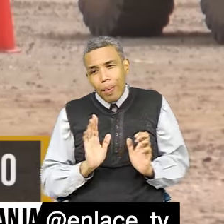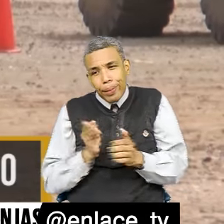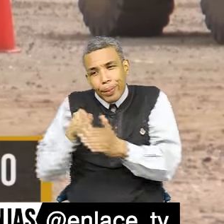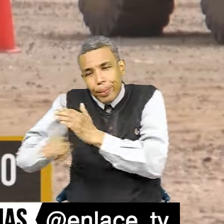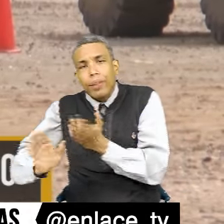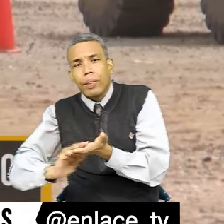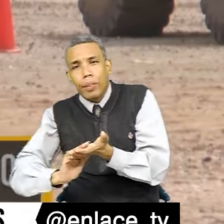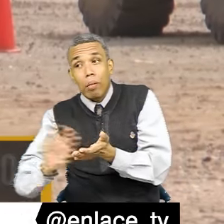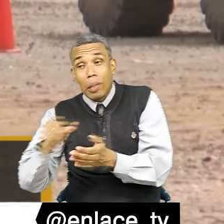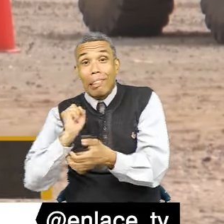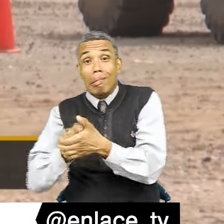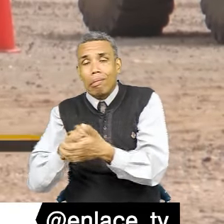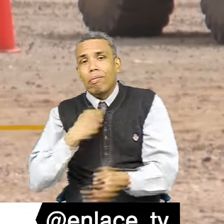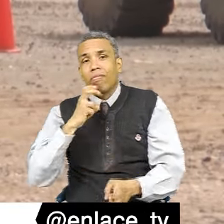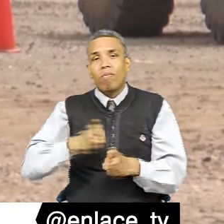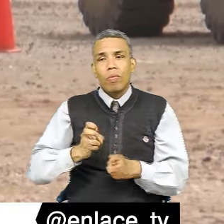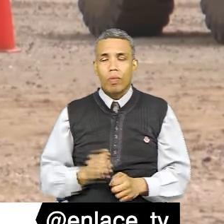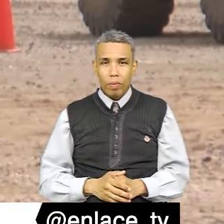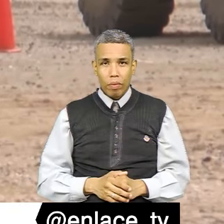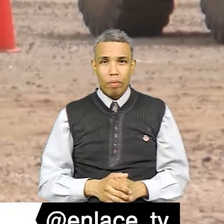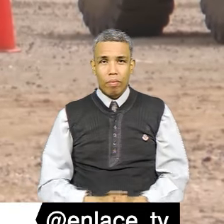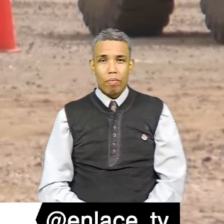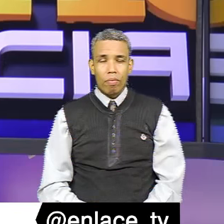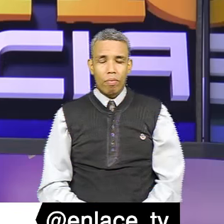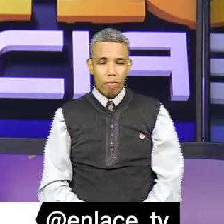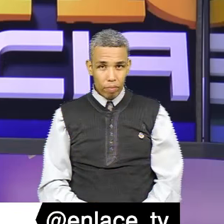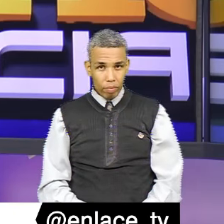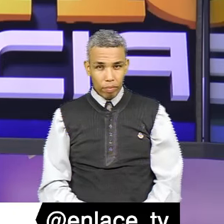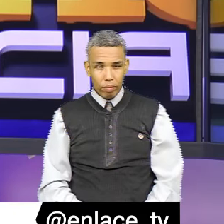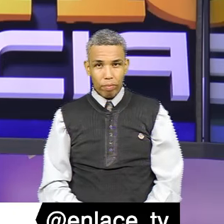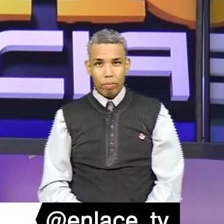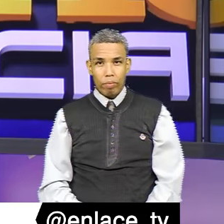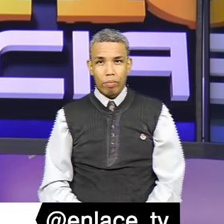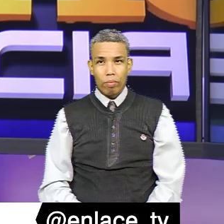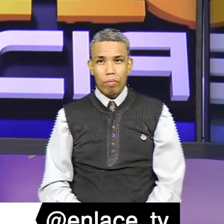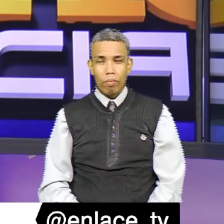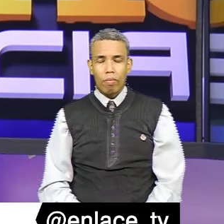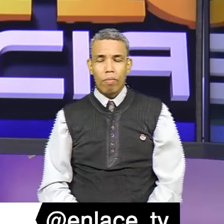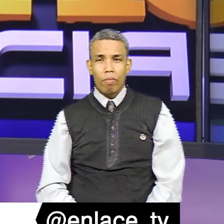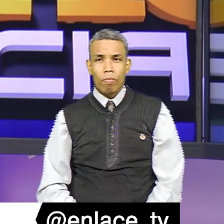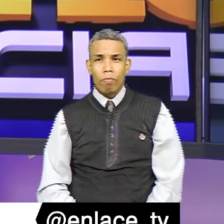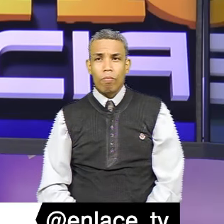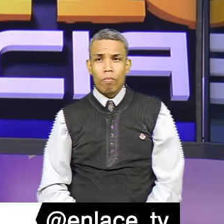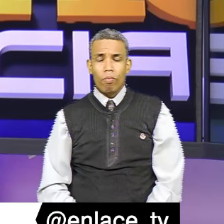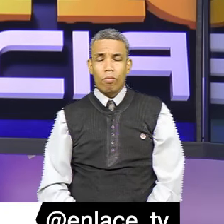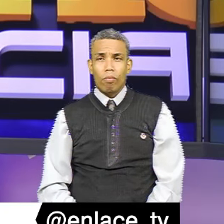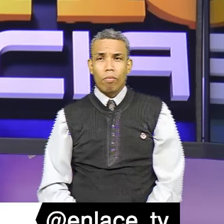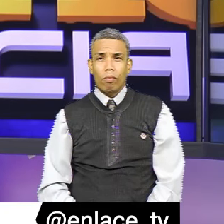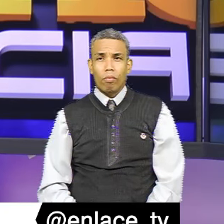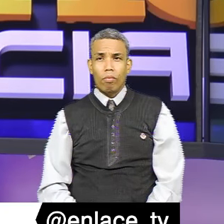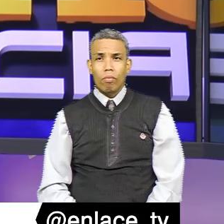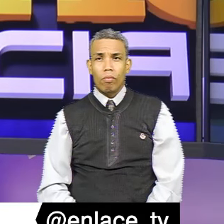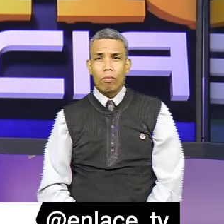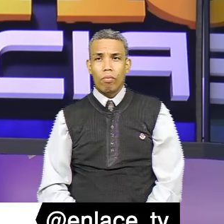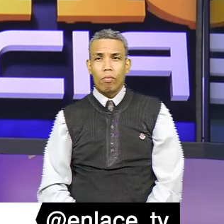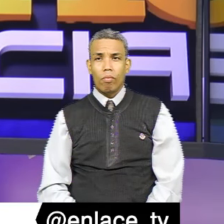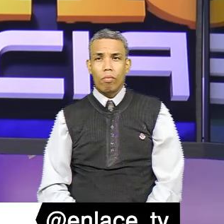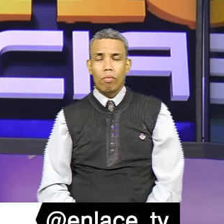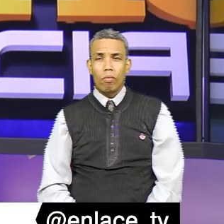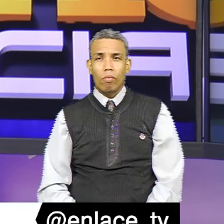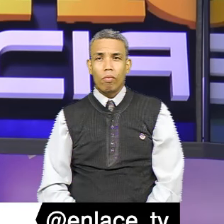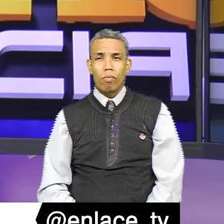un plan de contingencia desde el momento en que se conoció la emergencia. Se cumple durante esta semana evento académico sobre el impacto de la técnica